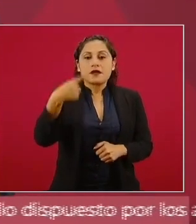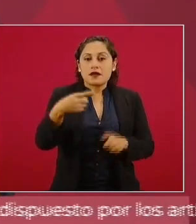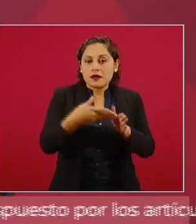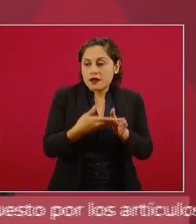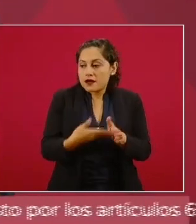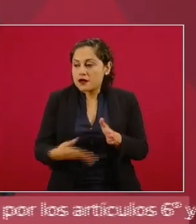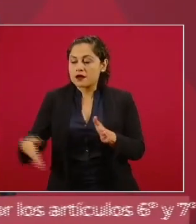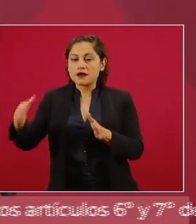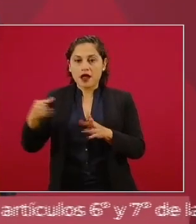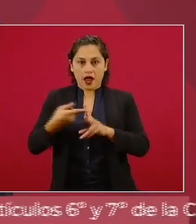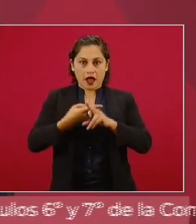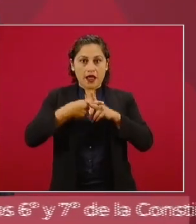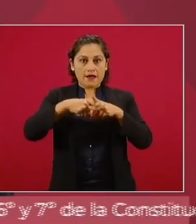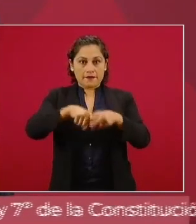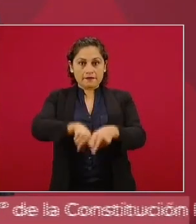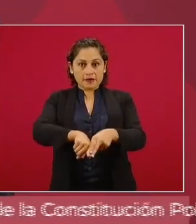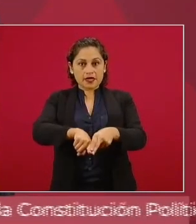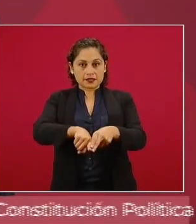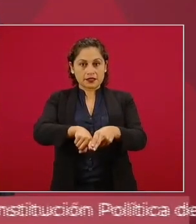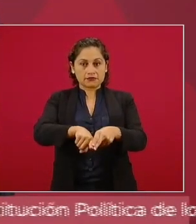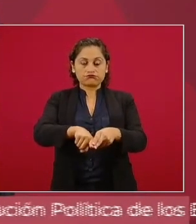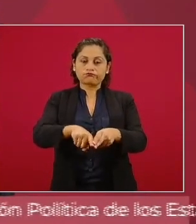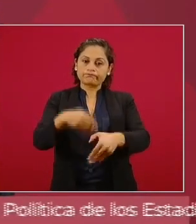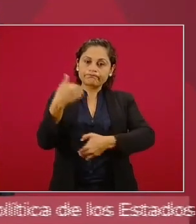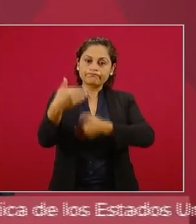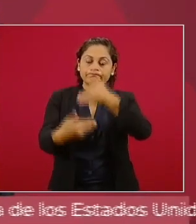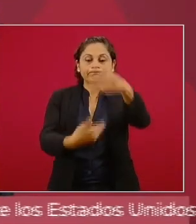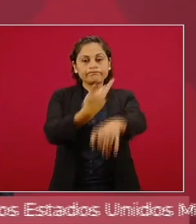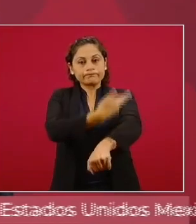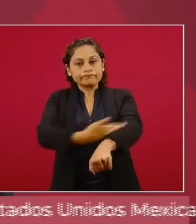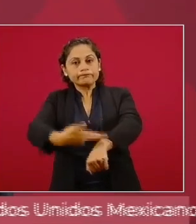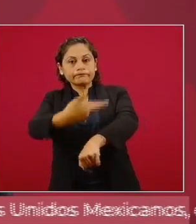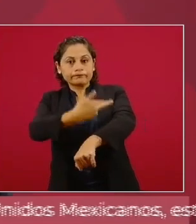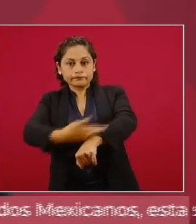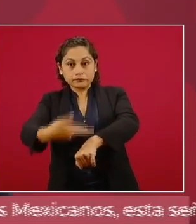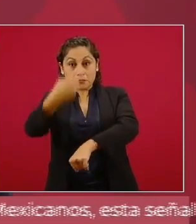garantizando derechos humanos en contra de los